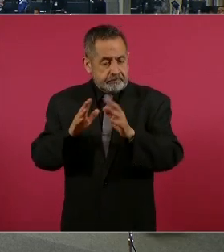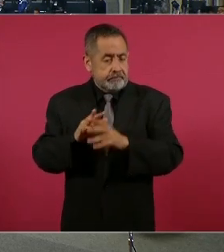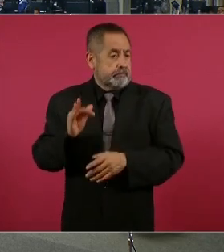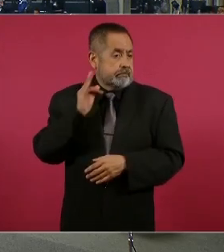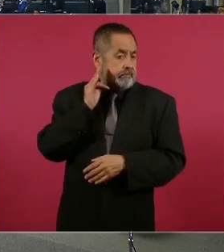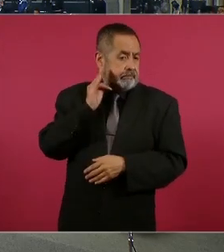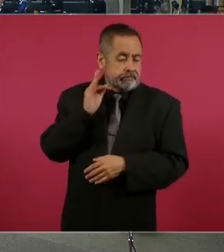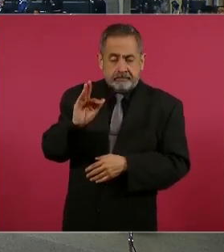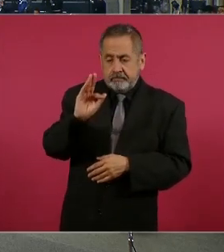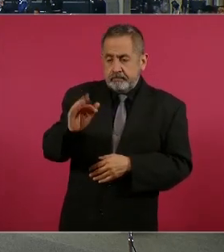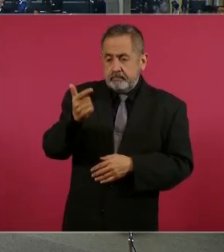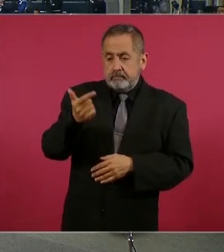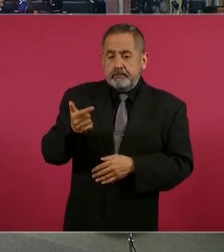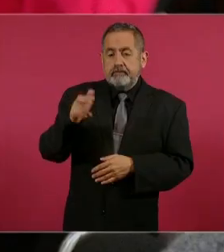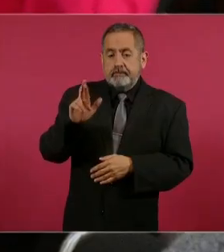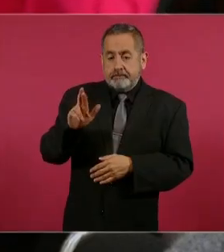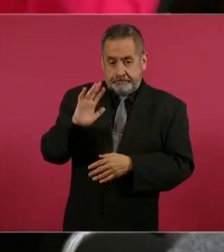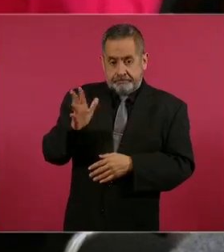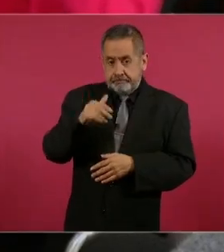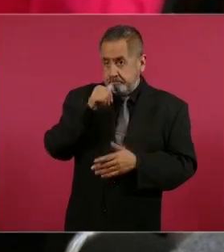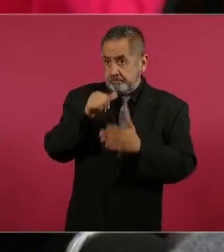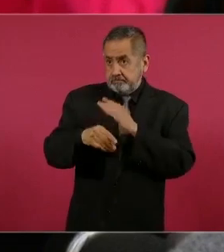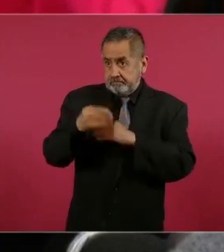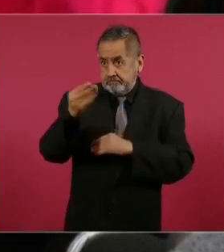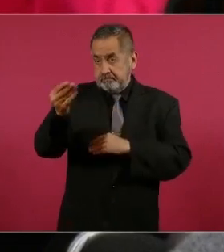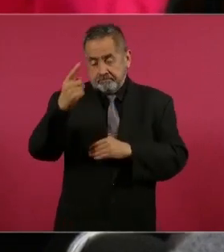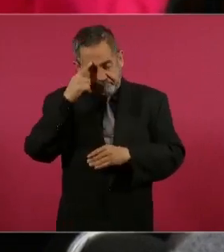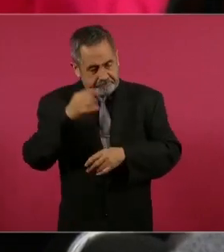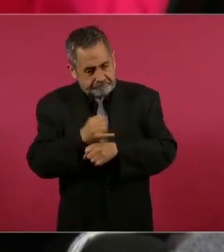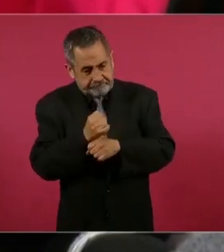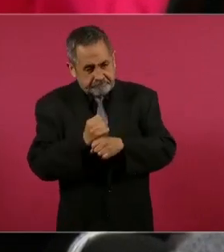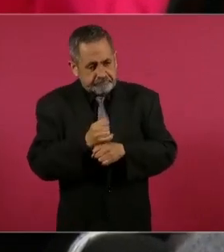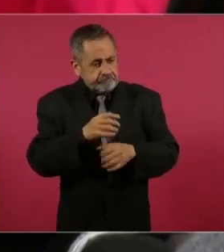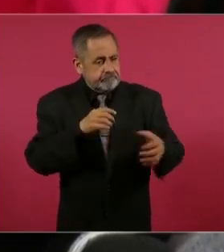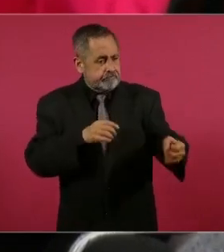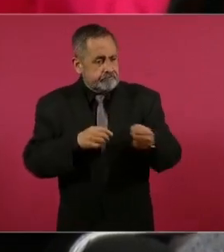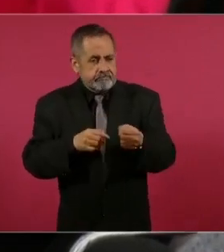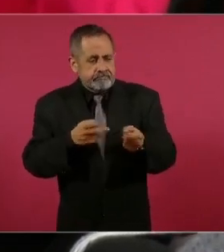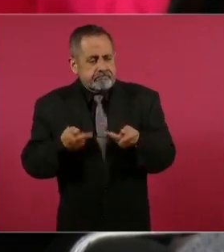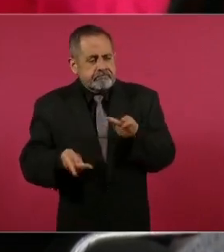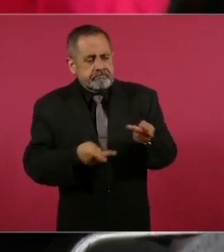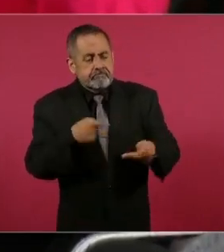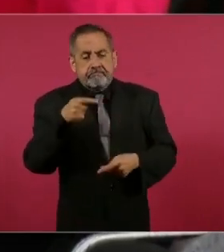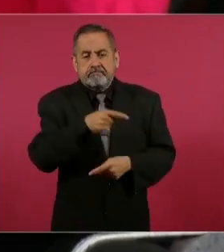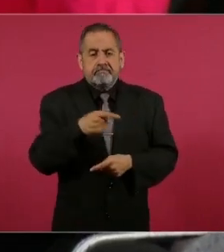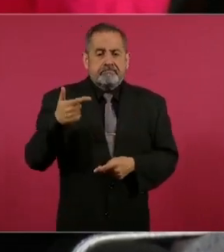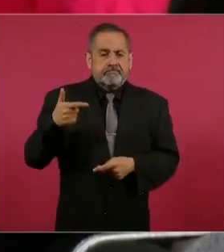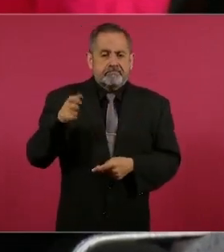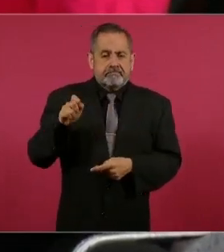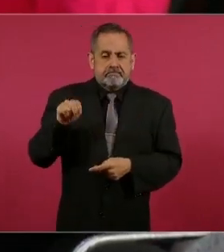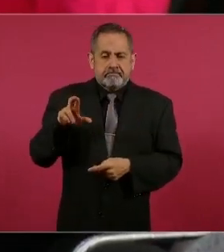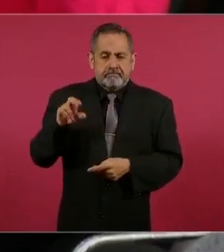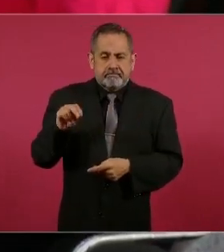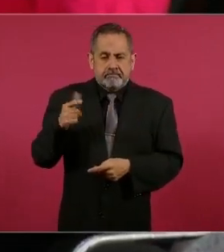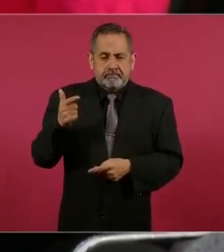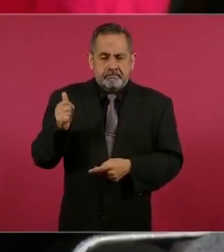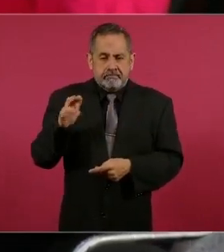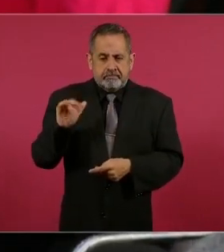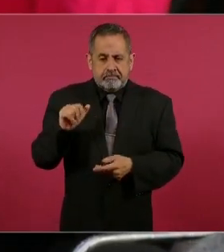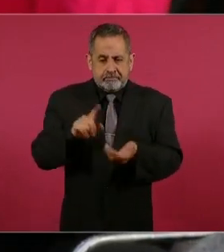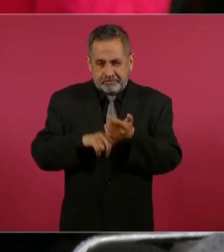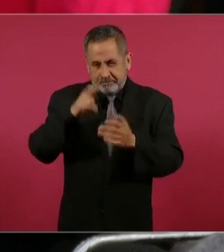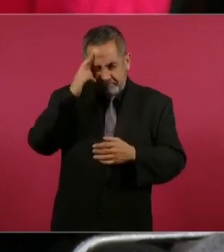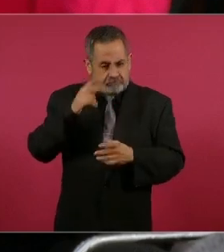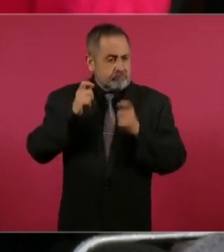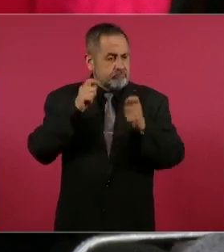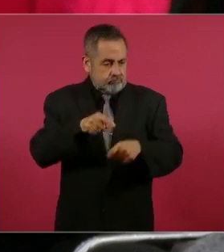Fiscalía General de la República dentro de las investigaciones. El interrogar a Genaro García Luna sobre la encomienda que tuvo